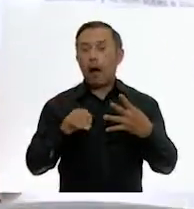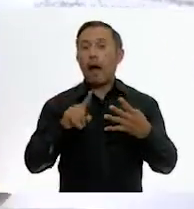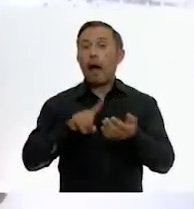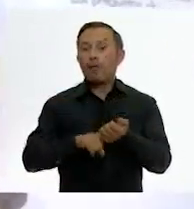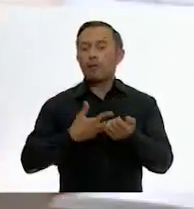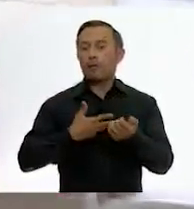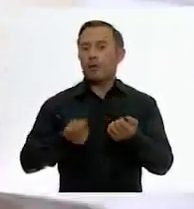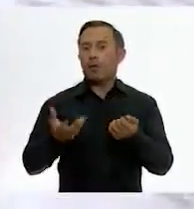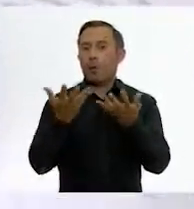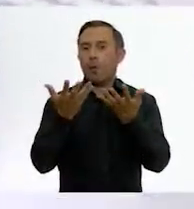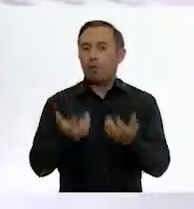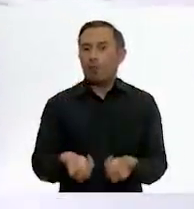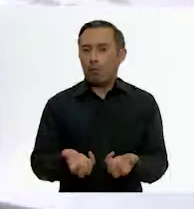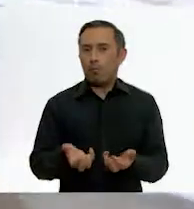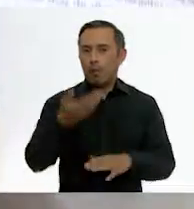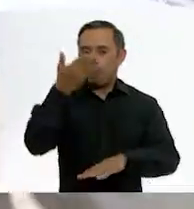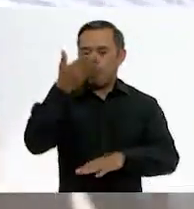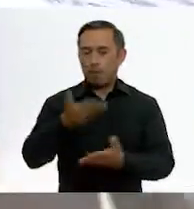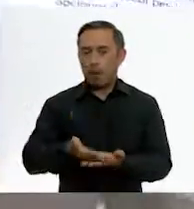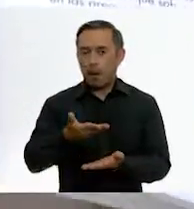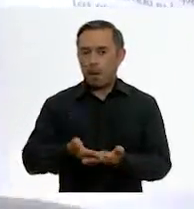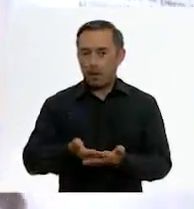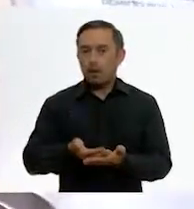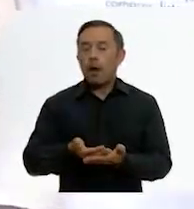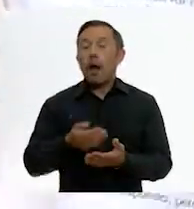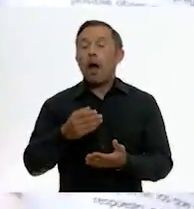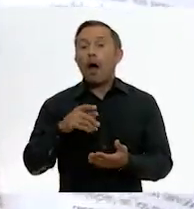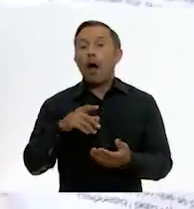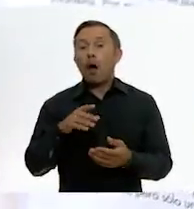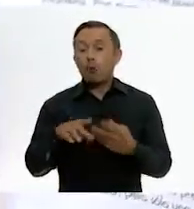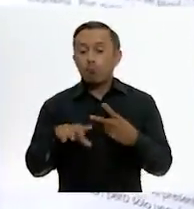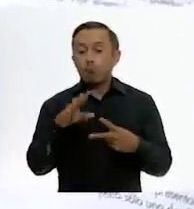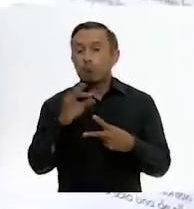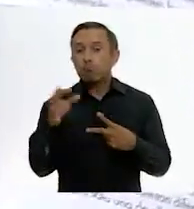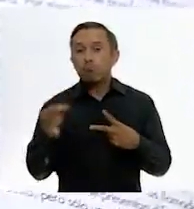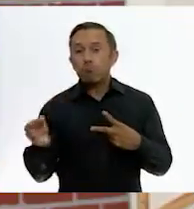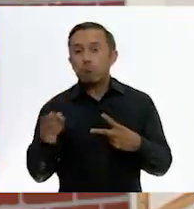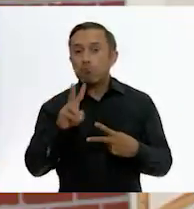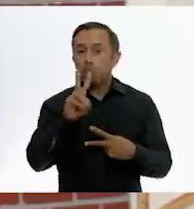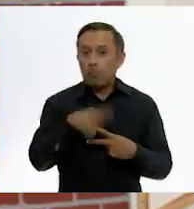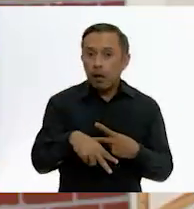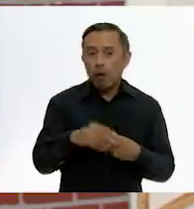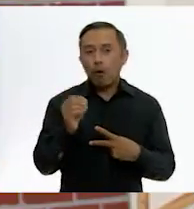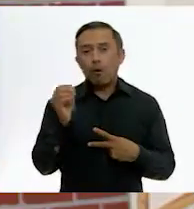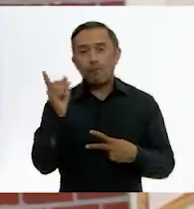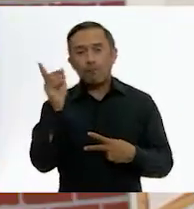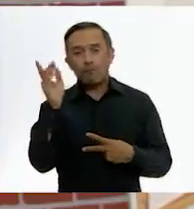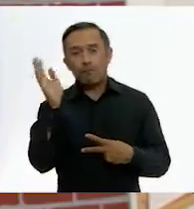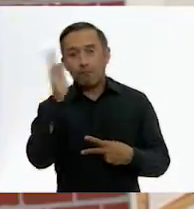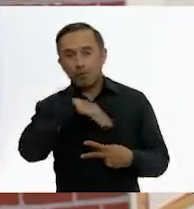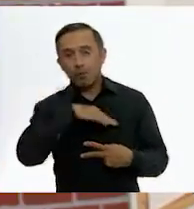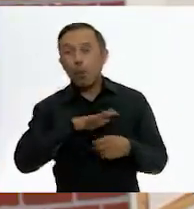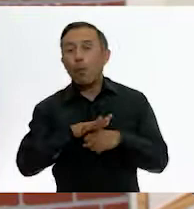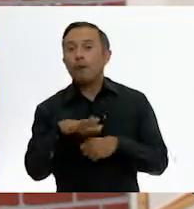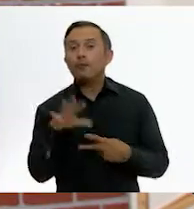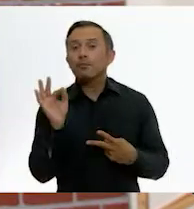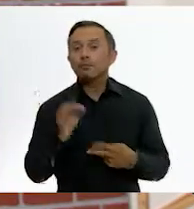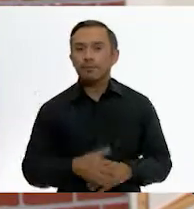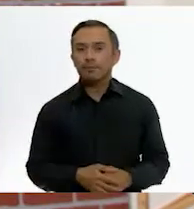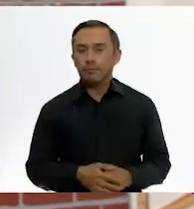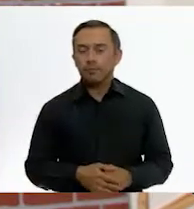te das cuenta únicamente tenemos de opciones falso o verdadero vamos a analizar un poco